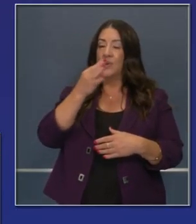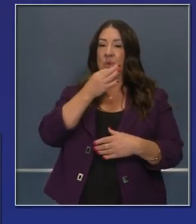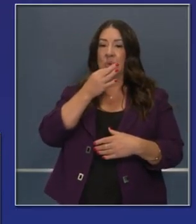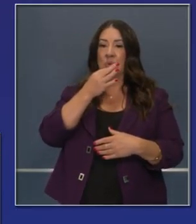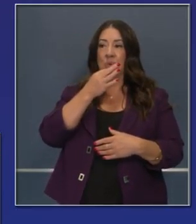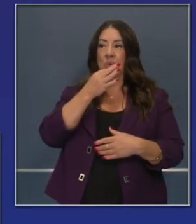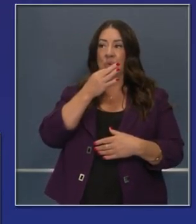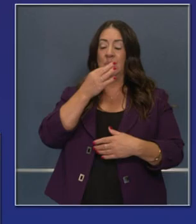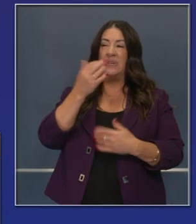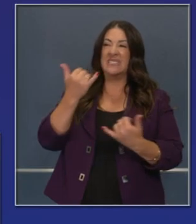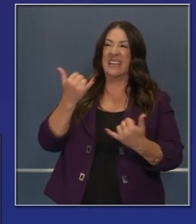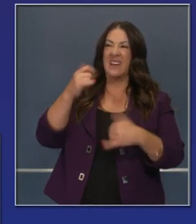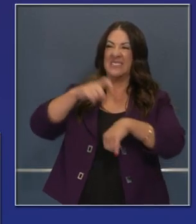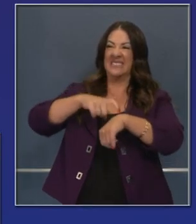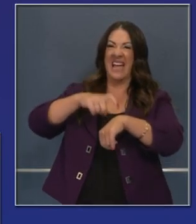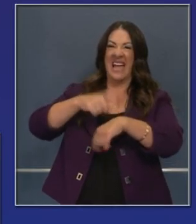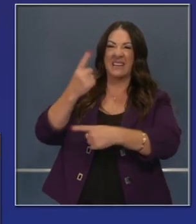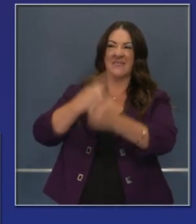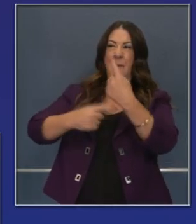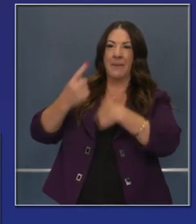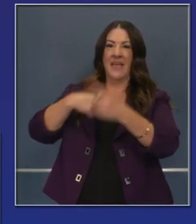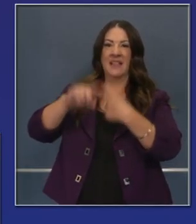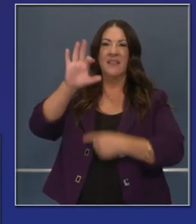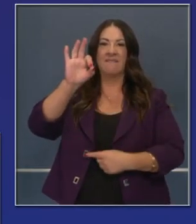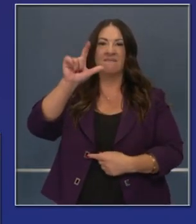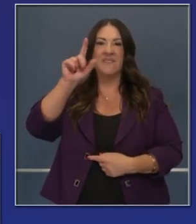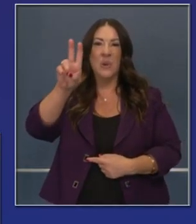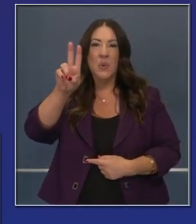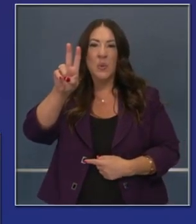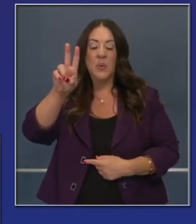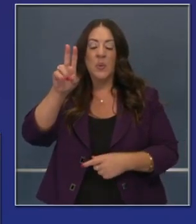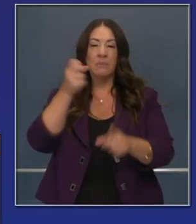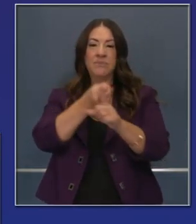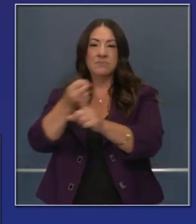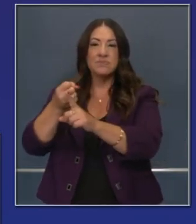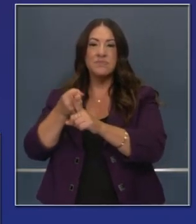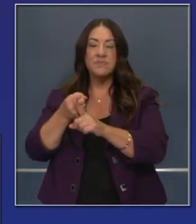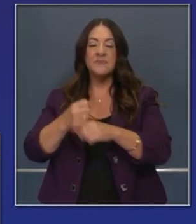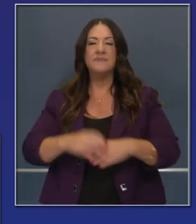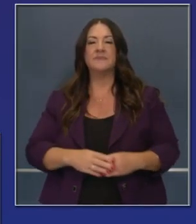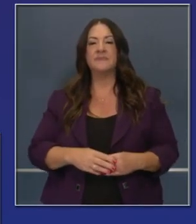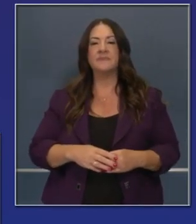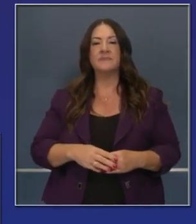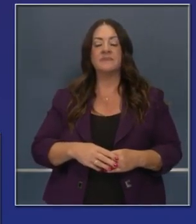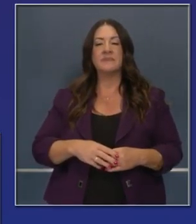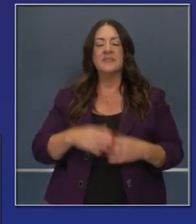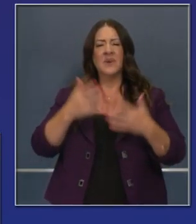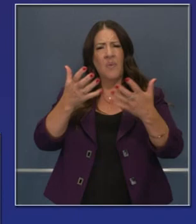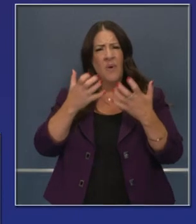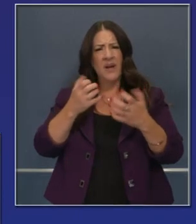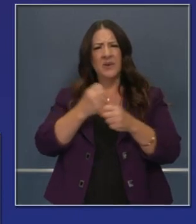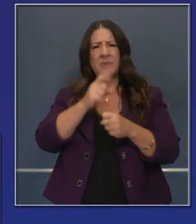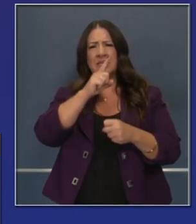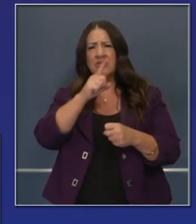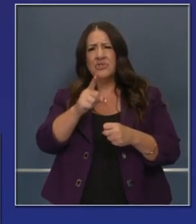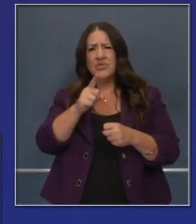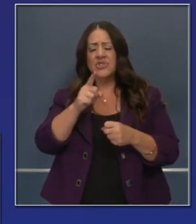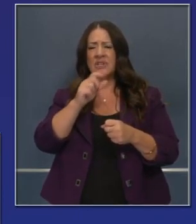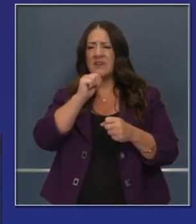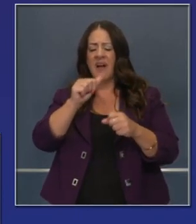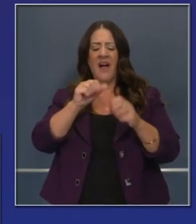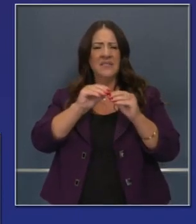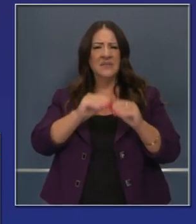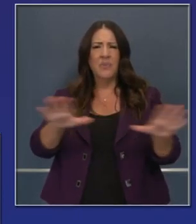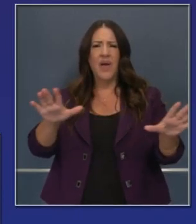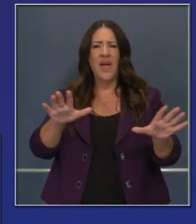quedan antes de entrar a la temporada pico de gripa, influenza, pueden ver que aumentará